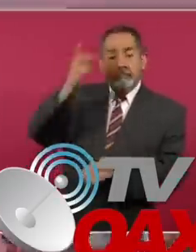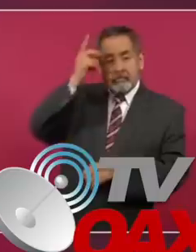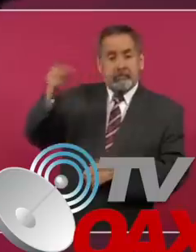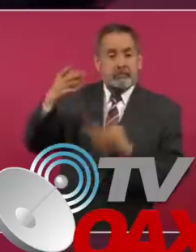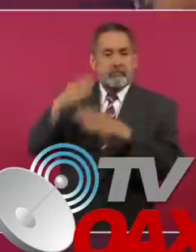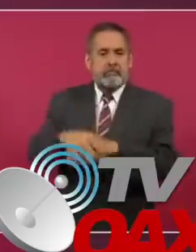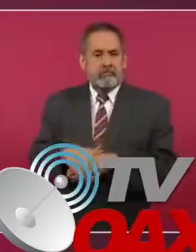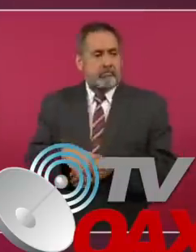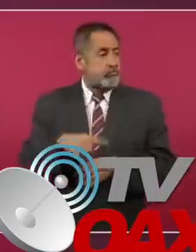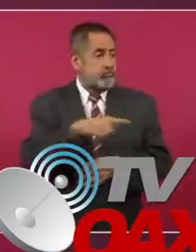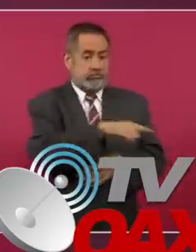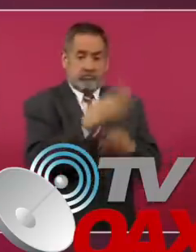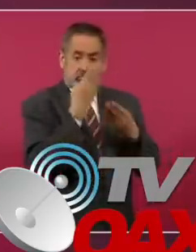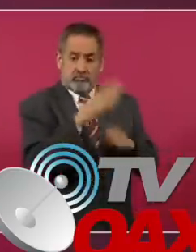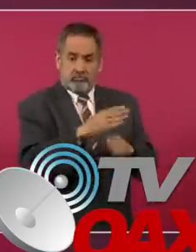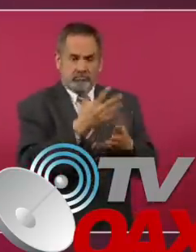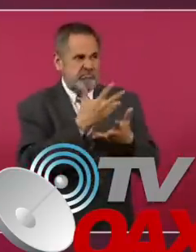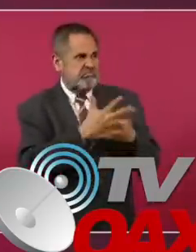Todos los demás bancos